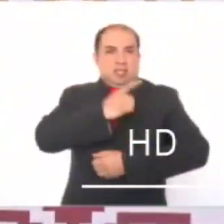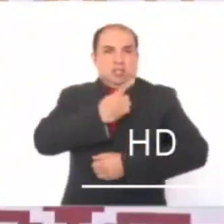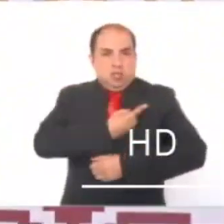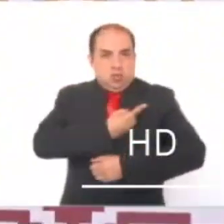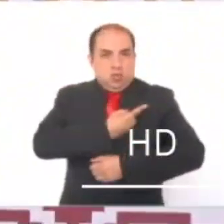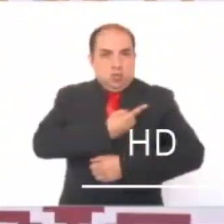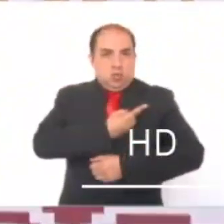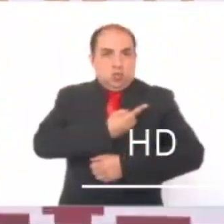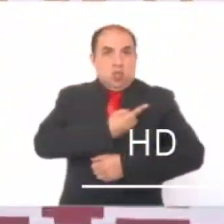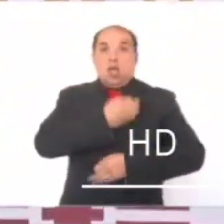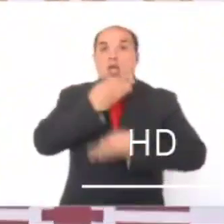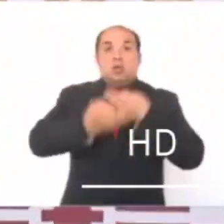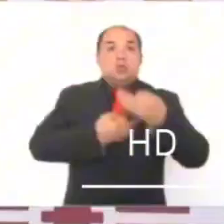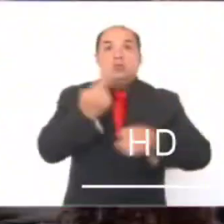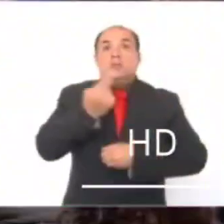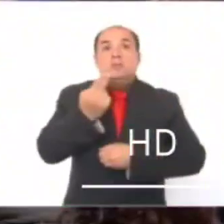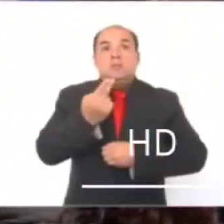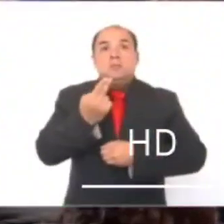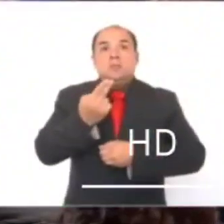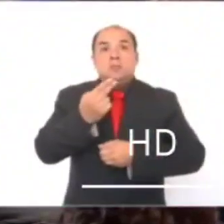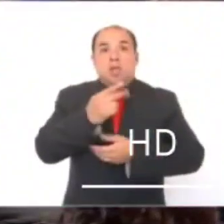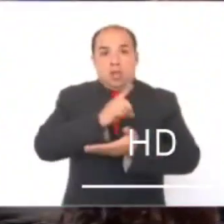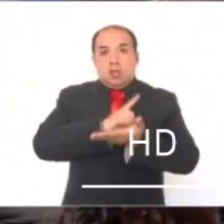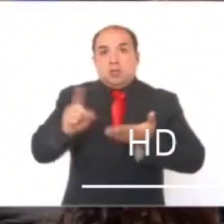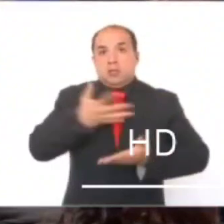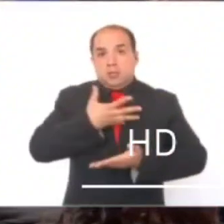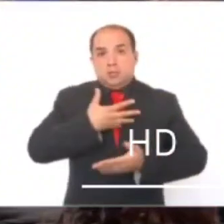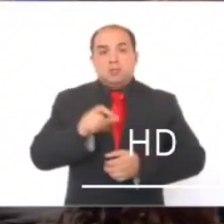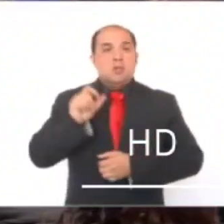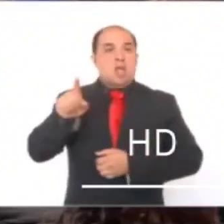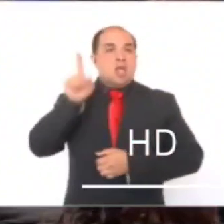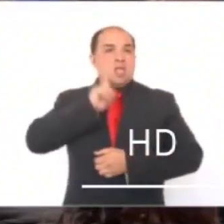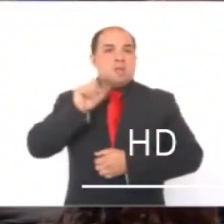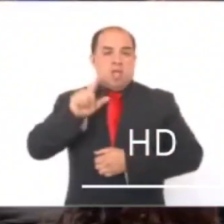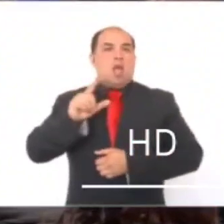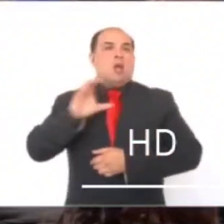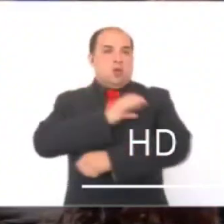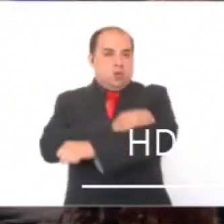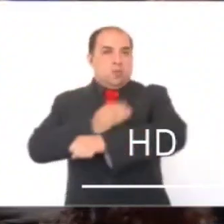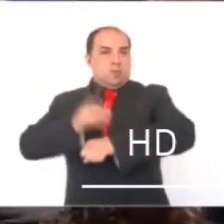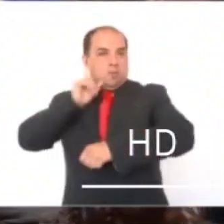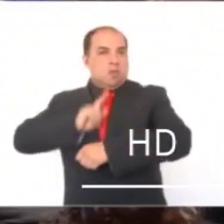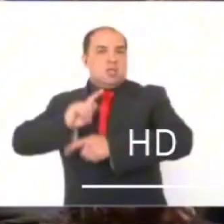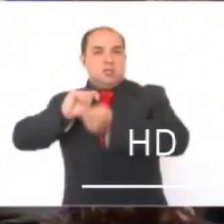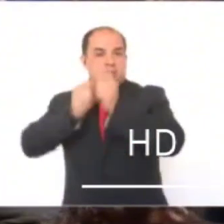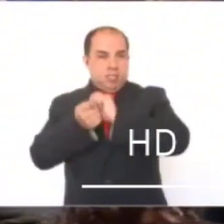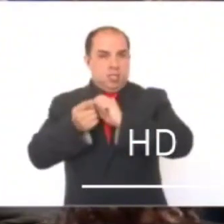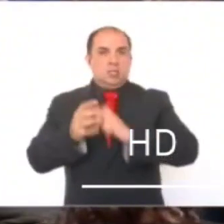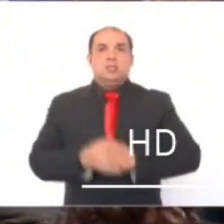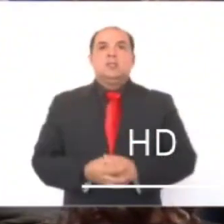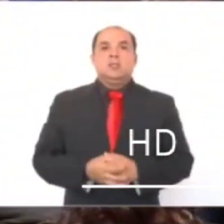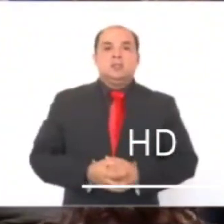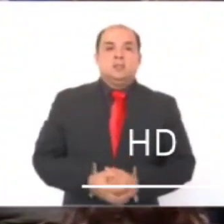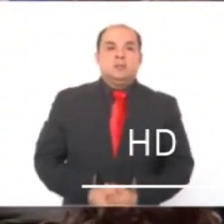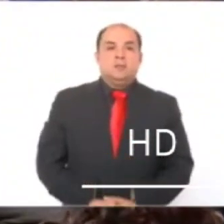se supone que todos gozábamos. Que ella también es una compañera trans.